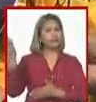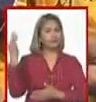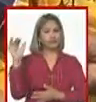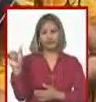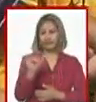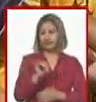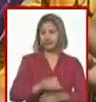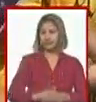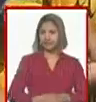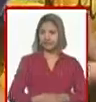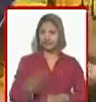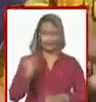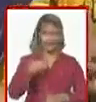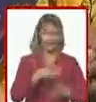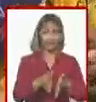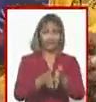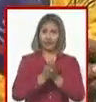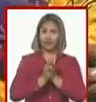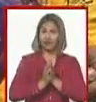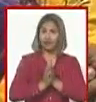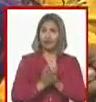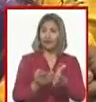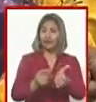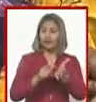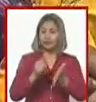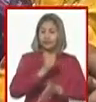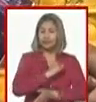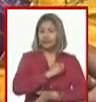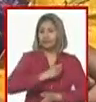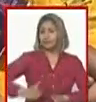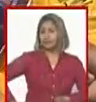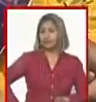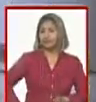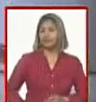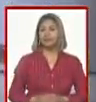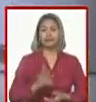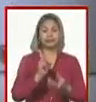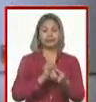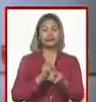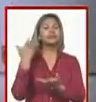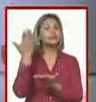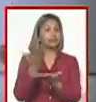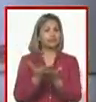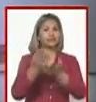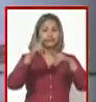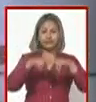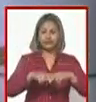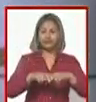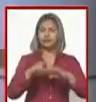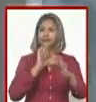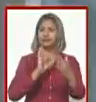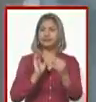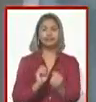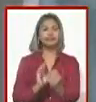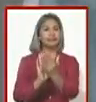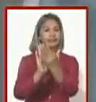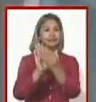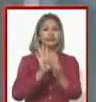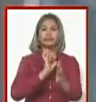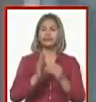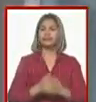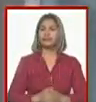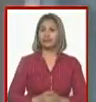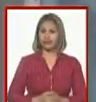no entonces nosotros exigimos al gobernador y al actor urenda que vengan para que se sienten con nosotros aquí quieren que